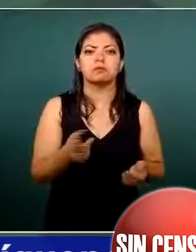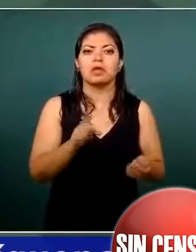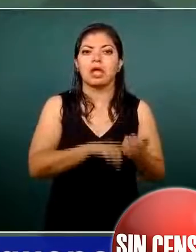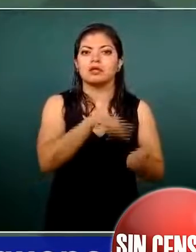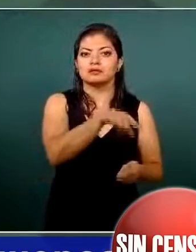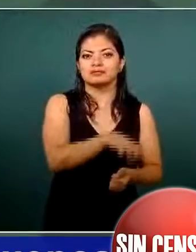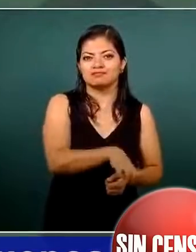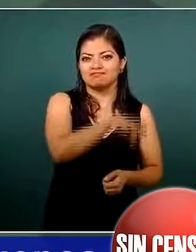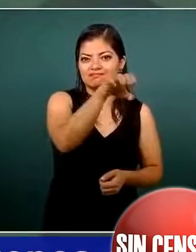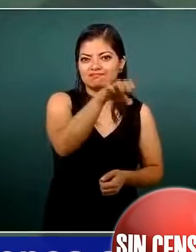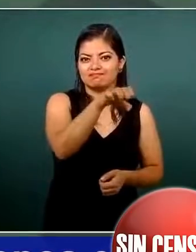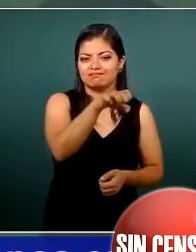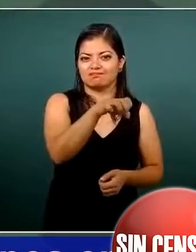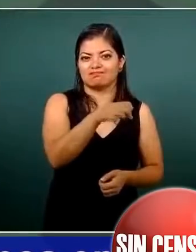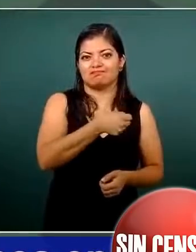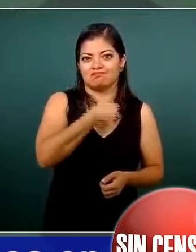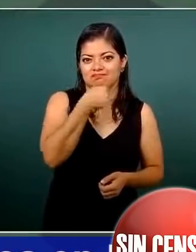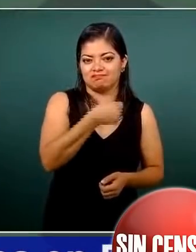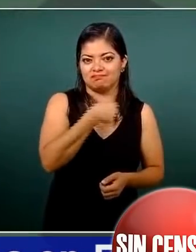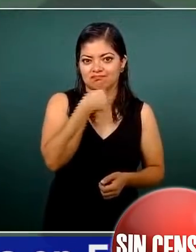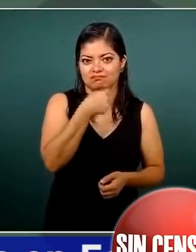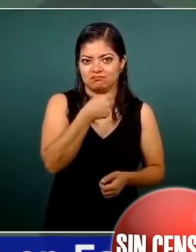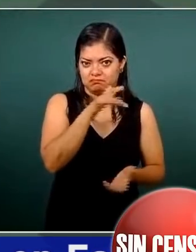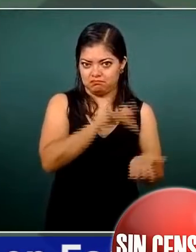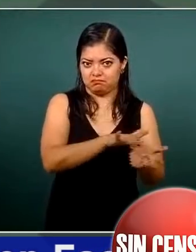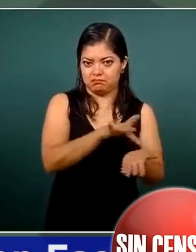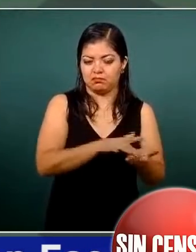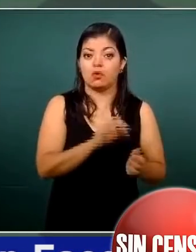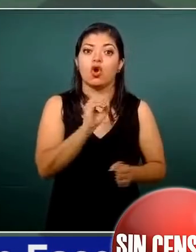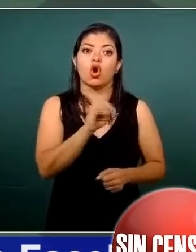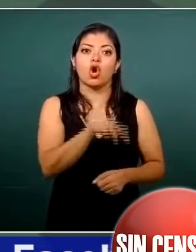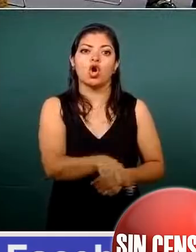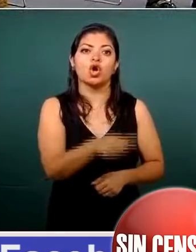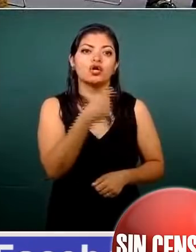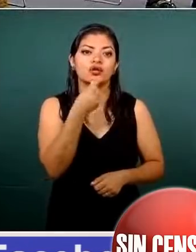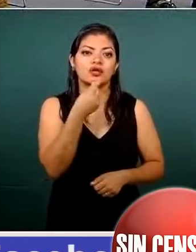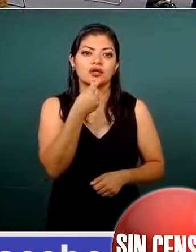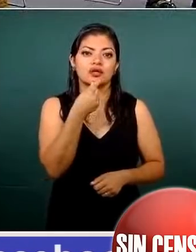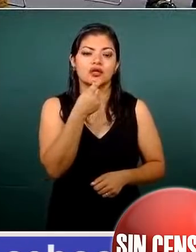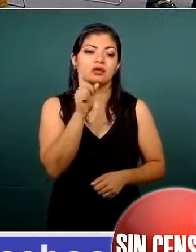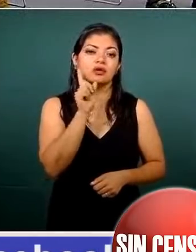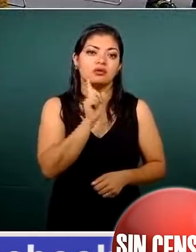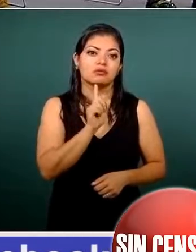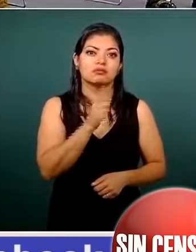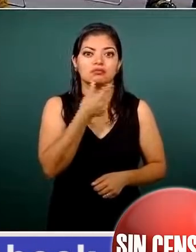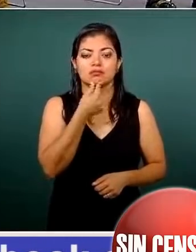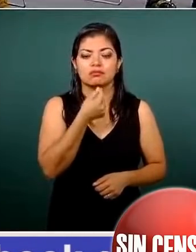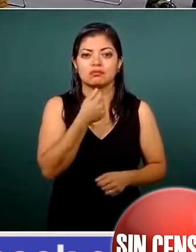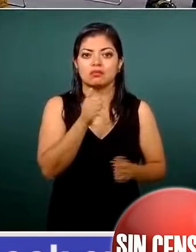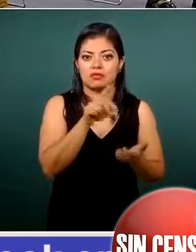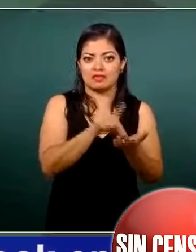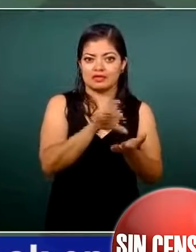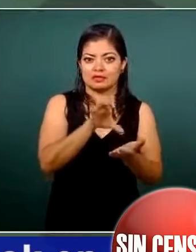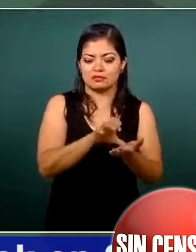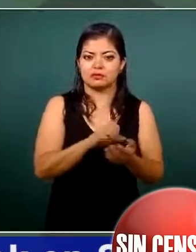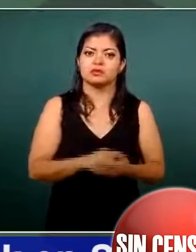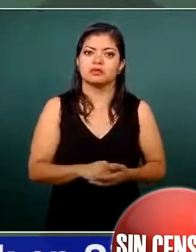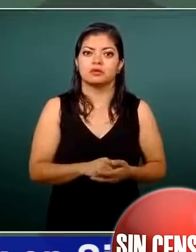una pensión, una niña, un niño con discapacidad, una beca.